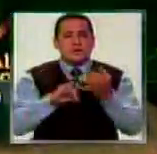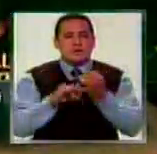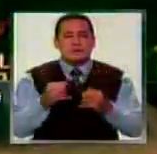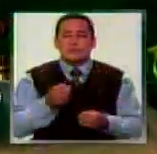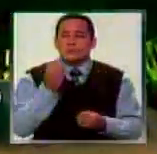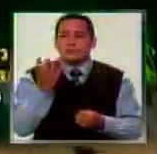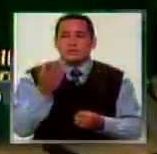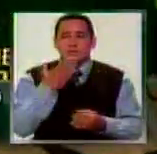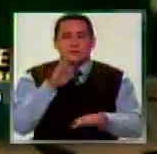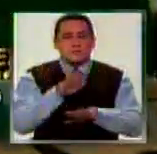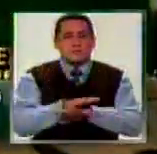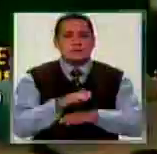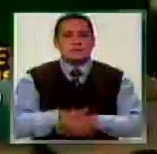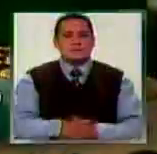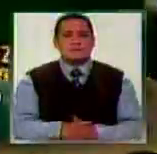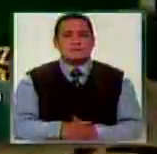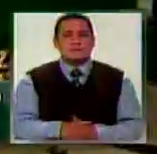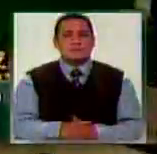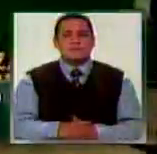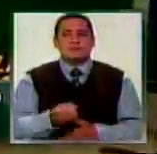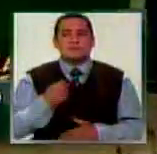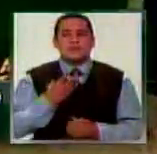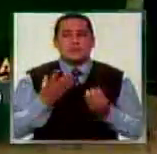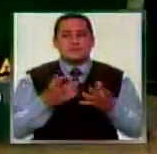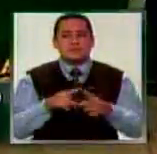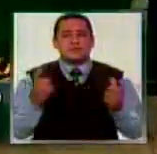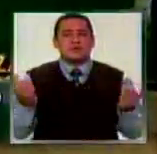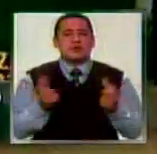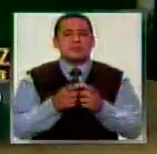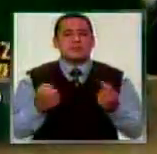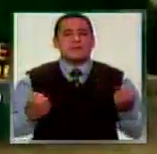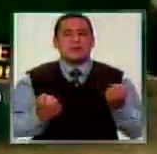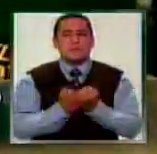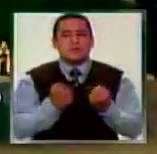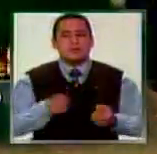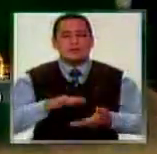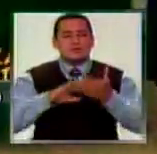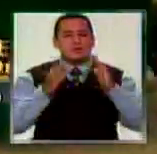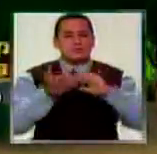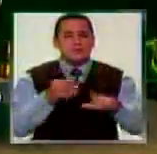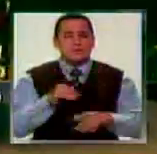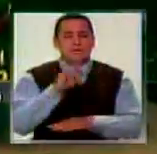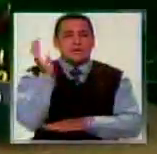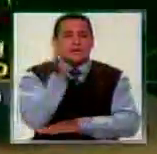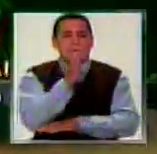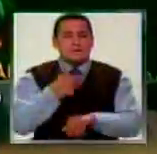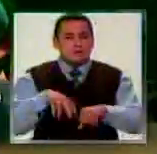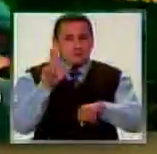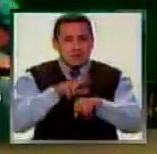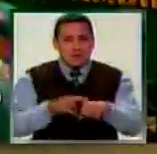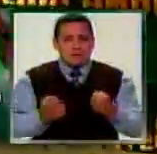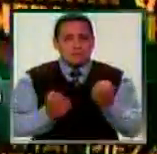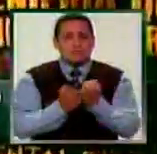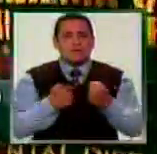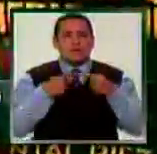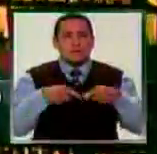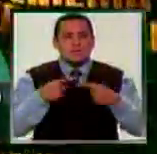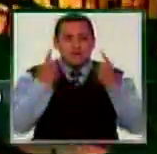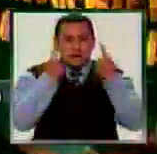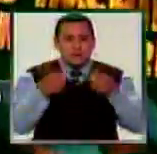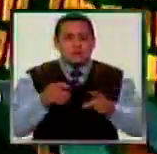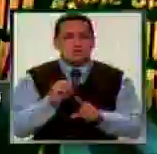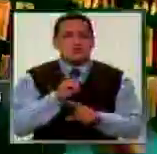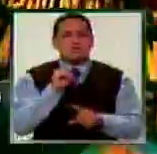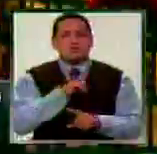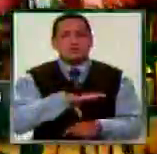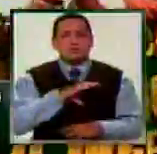está? Buenas tardes. Bien, somos del Comité de Apoyo Socioambiental a la Cultura del Gas Natural. Este comité tiene la labor de